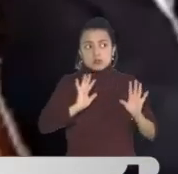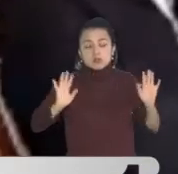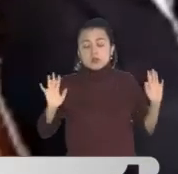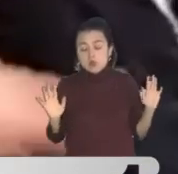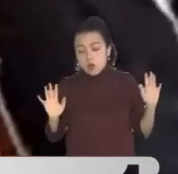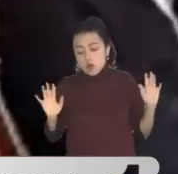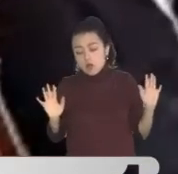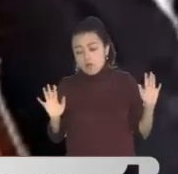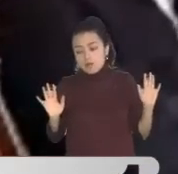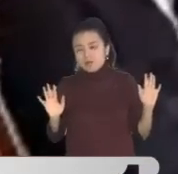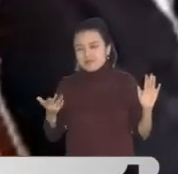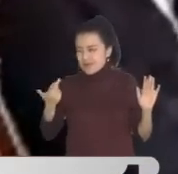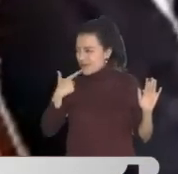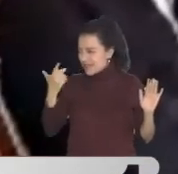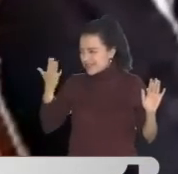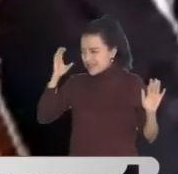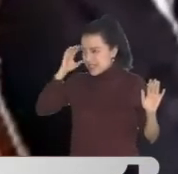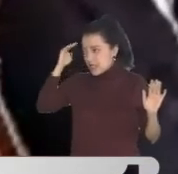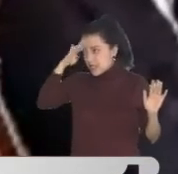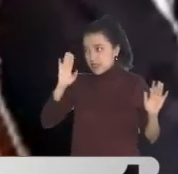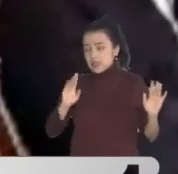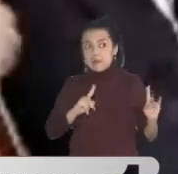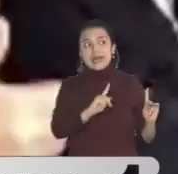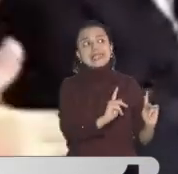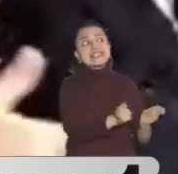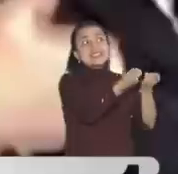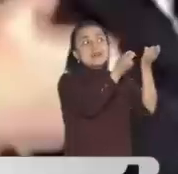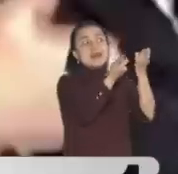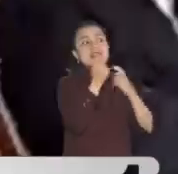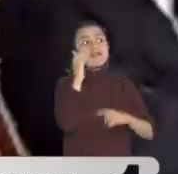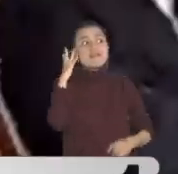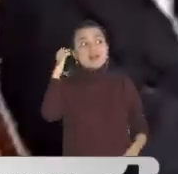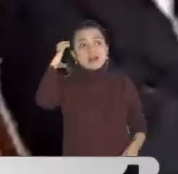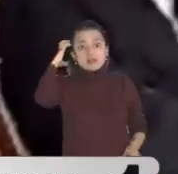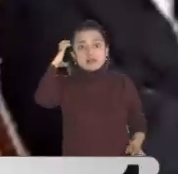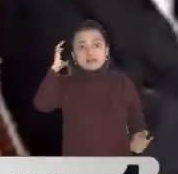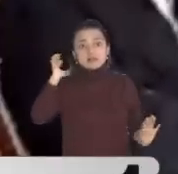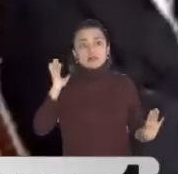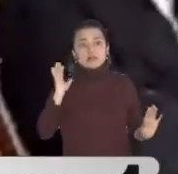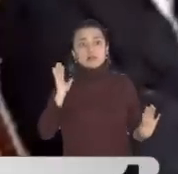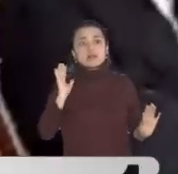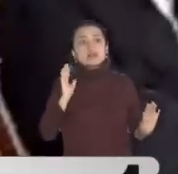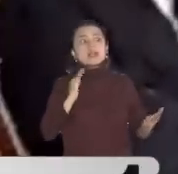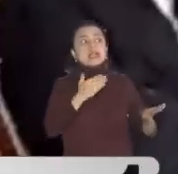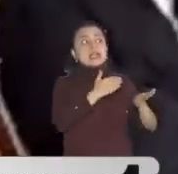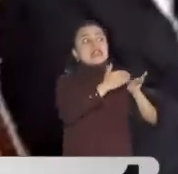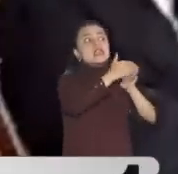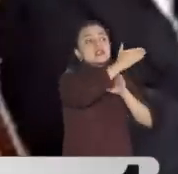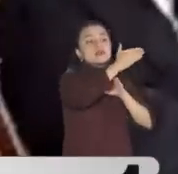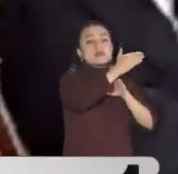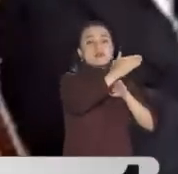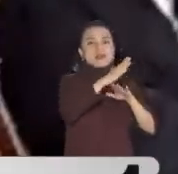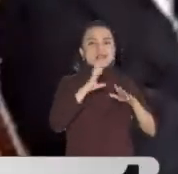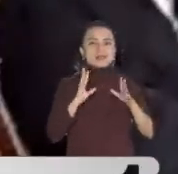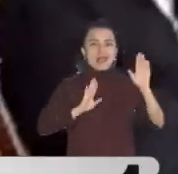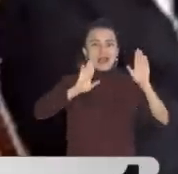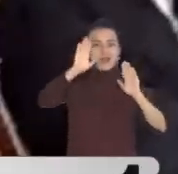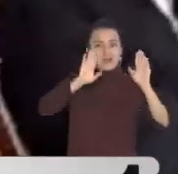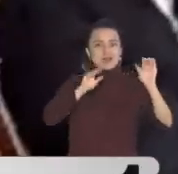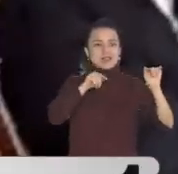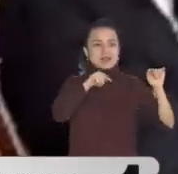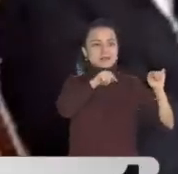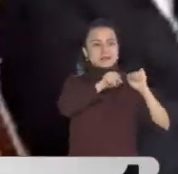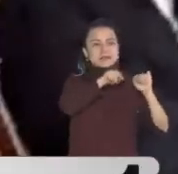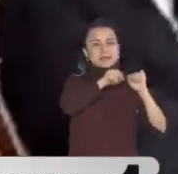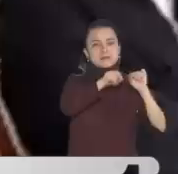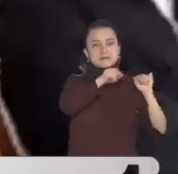de que llegara Gustavo, inclusive tratar de salvar a Fajardo y presionarlo para que acepte la invitación de Petro de hacer una